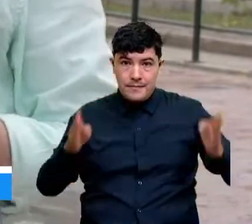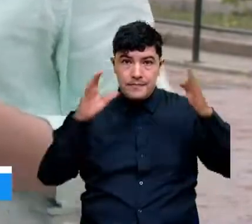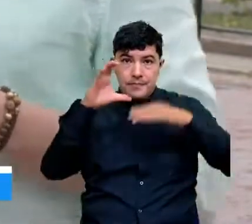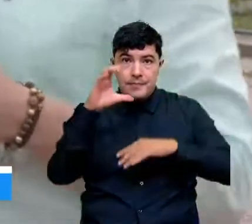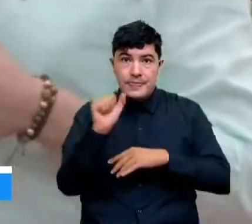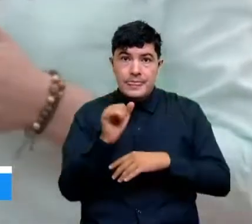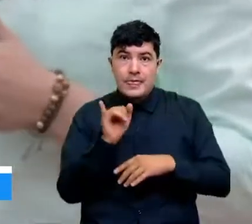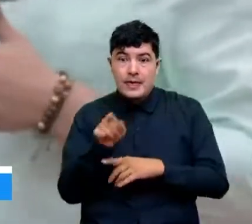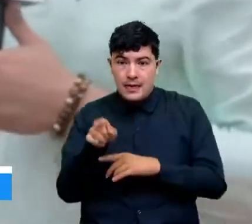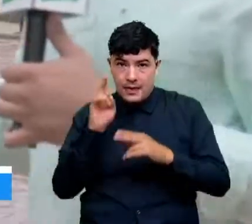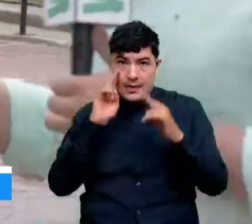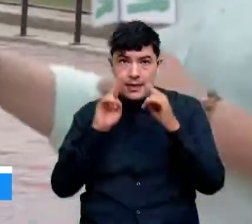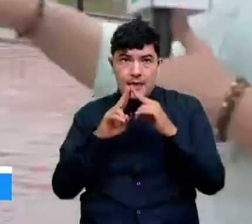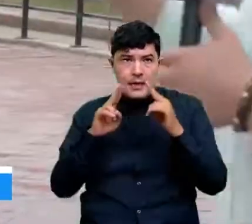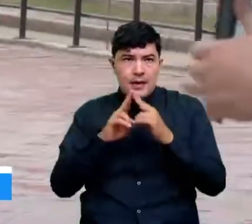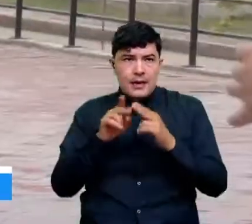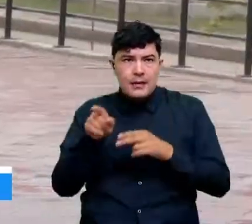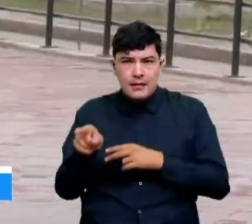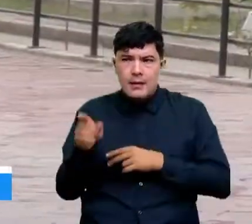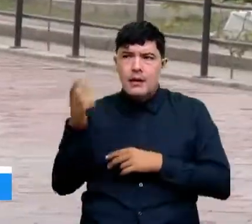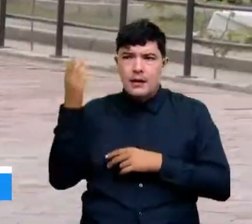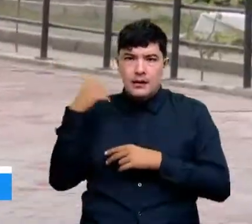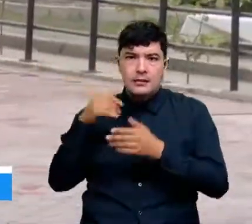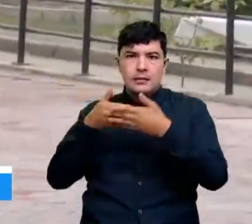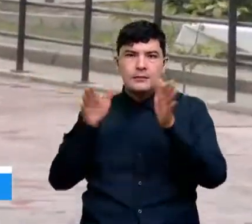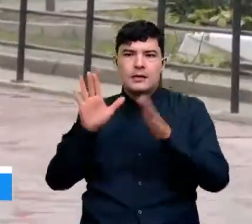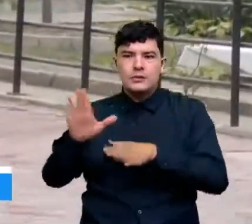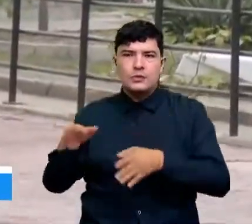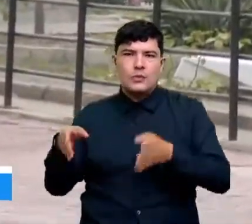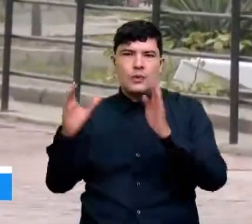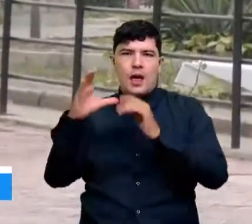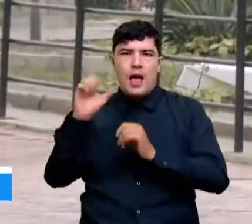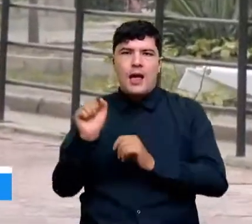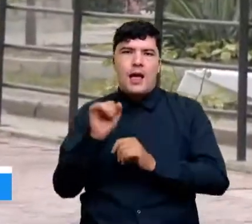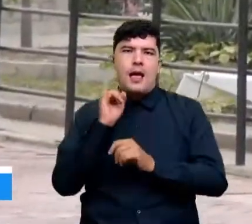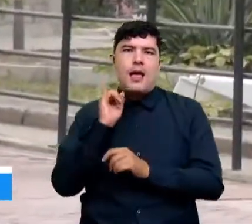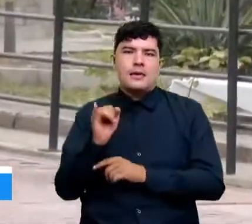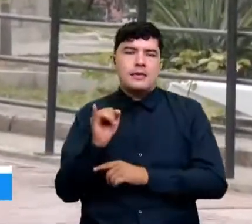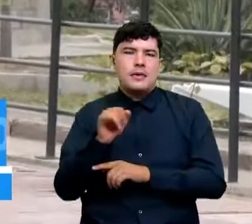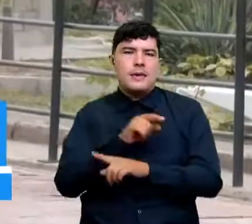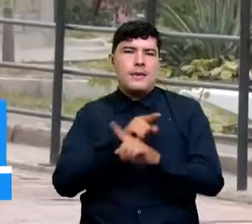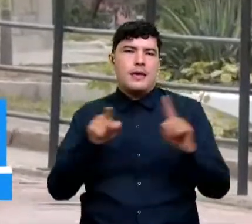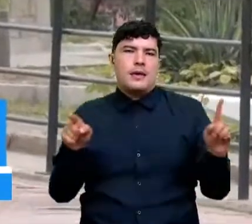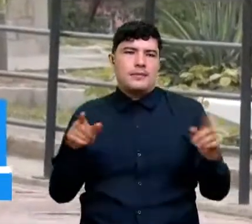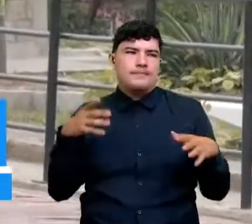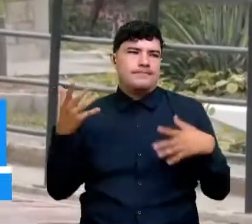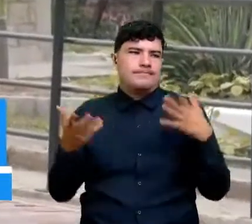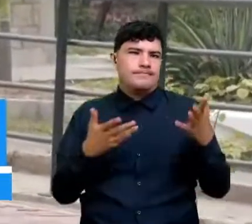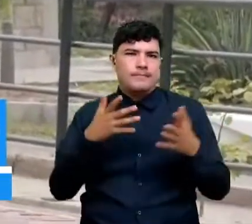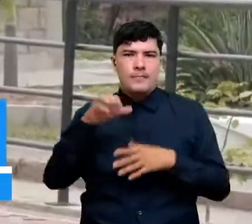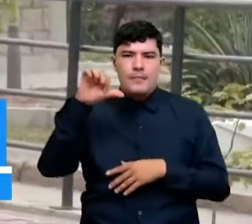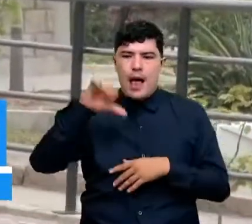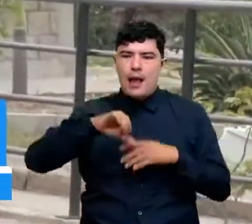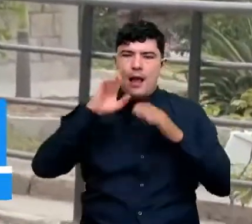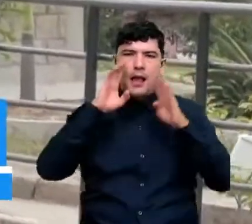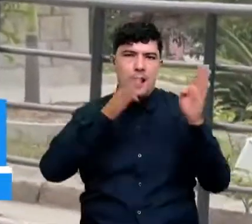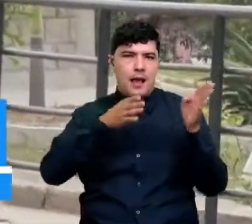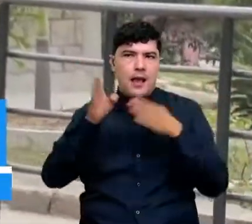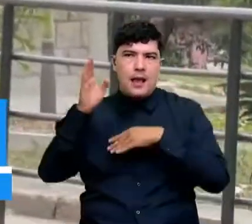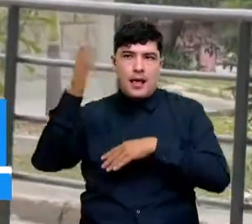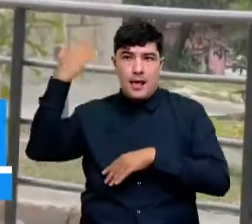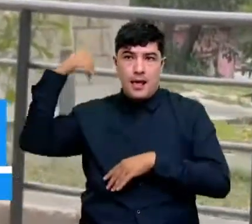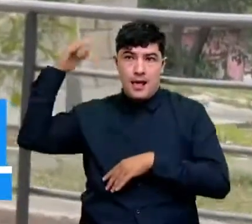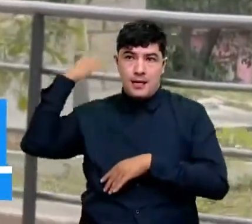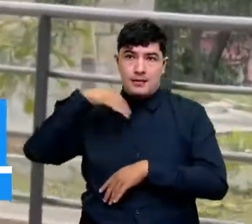estos momentos en pantalla, pues iba a funcionar como un CAI, pero lamentablemente debido a la mala planificación pues de la